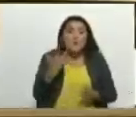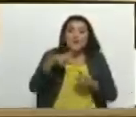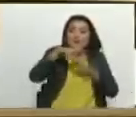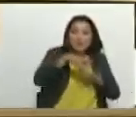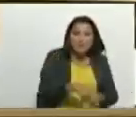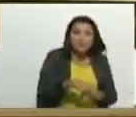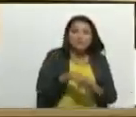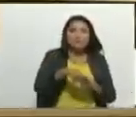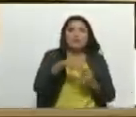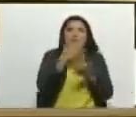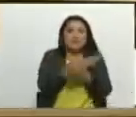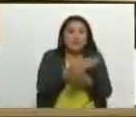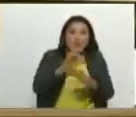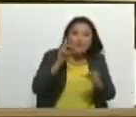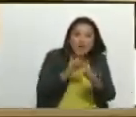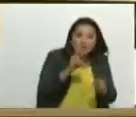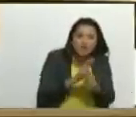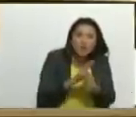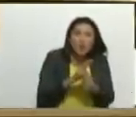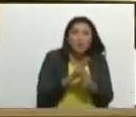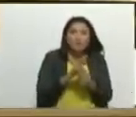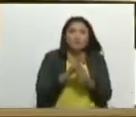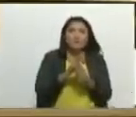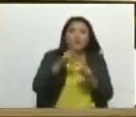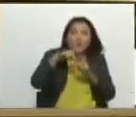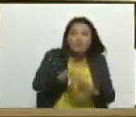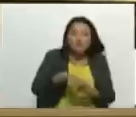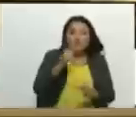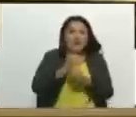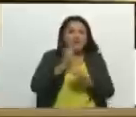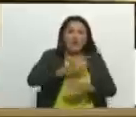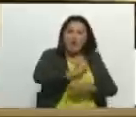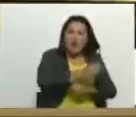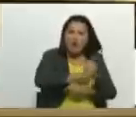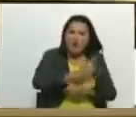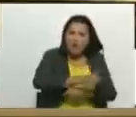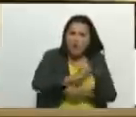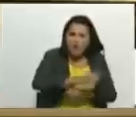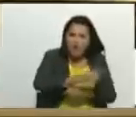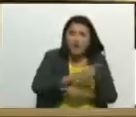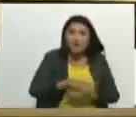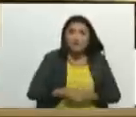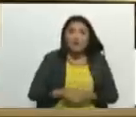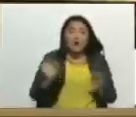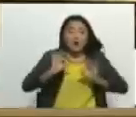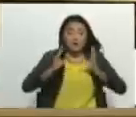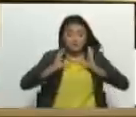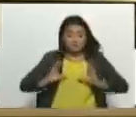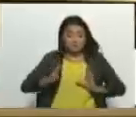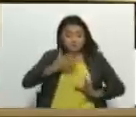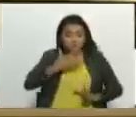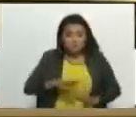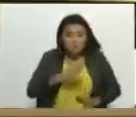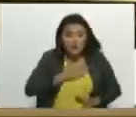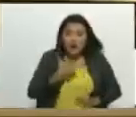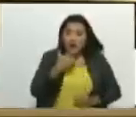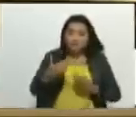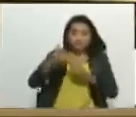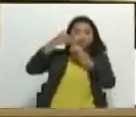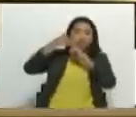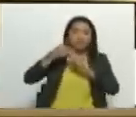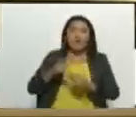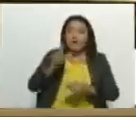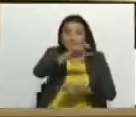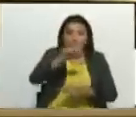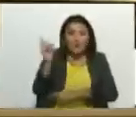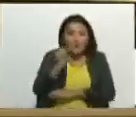explotación sexual, esclavitud, servidumbre y trabajo forzoso, así como su integridad personal y cualquier vulneración o